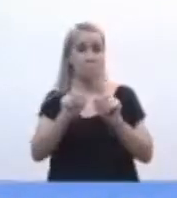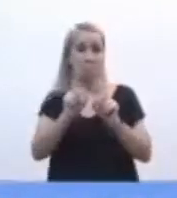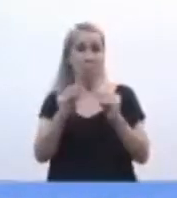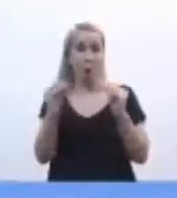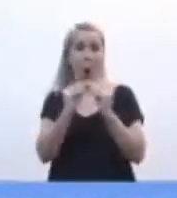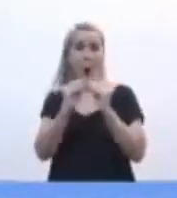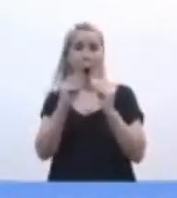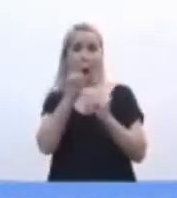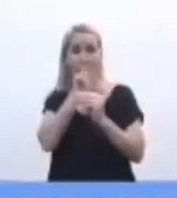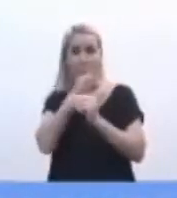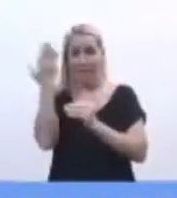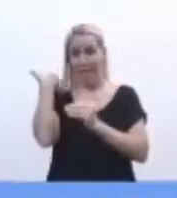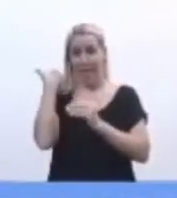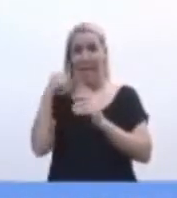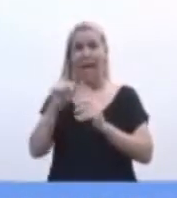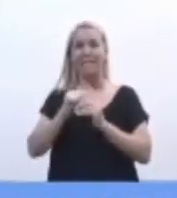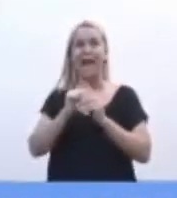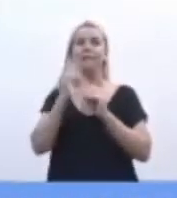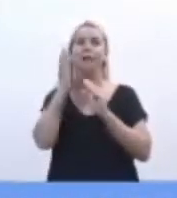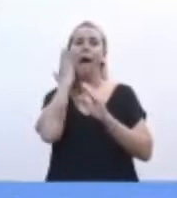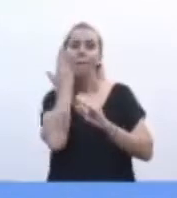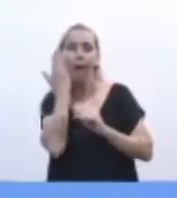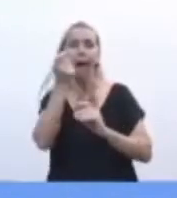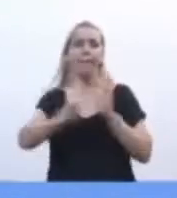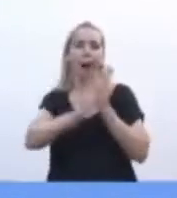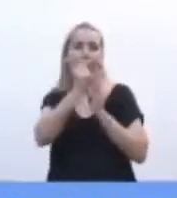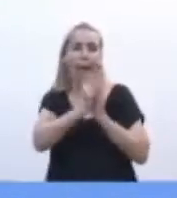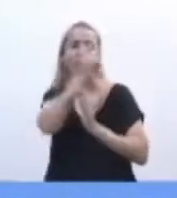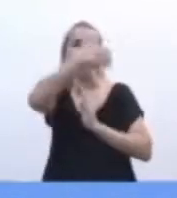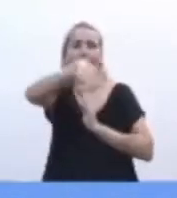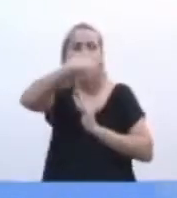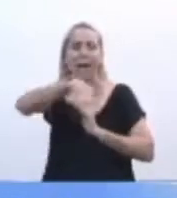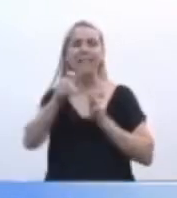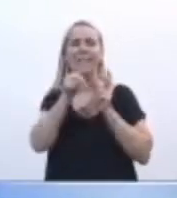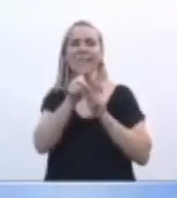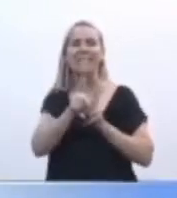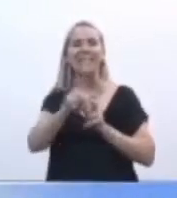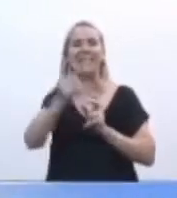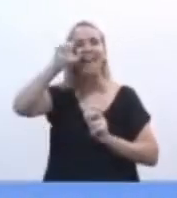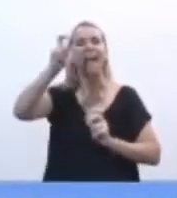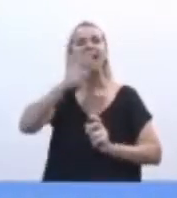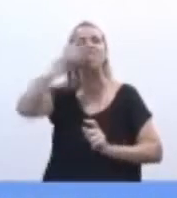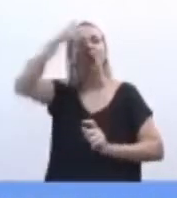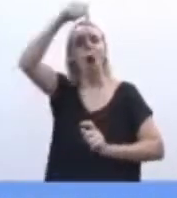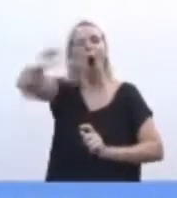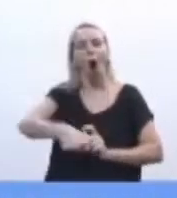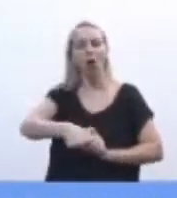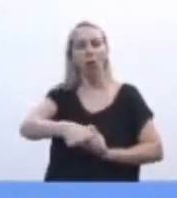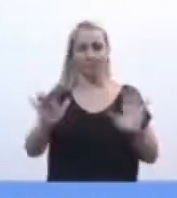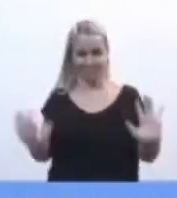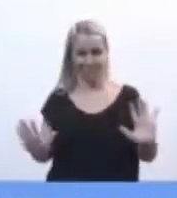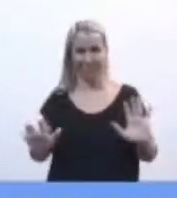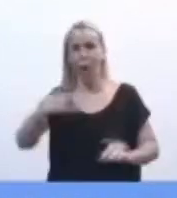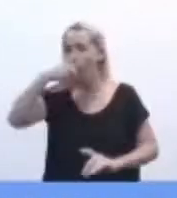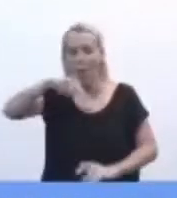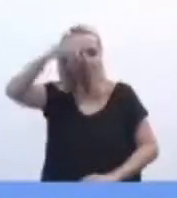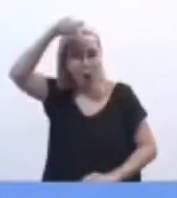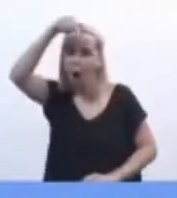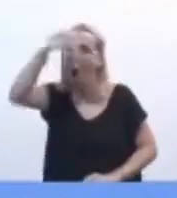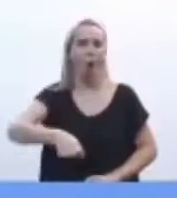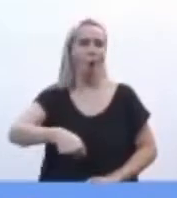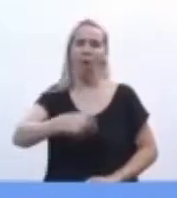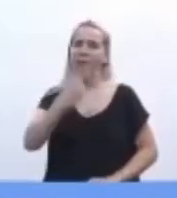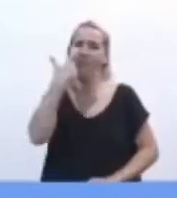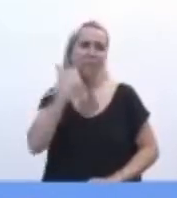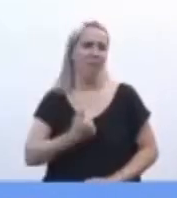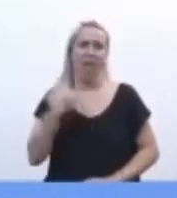hoy en las redes en la calle es hoy finalmente hoy es el día en